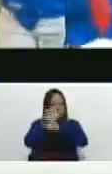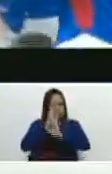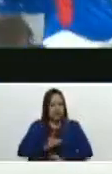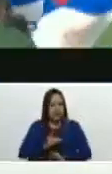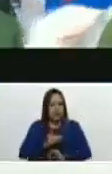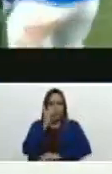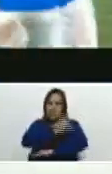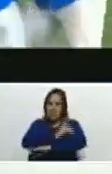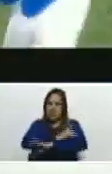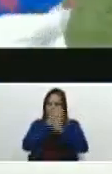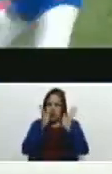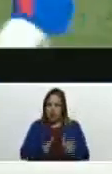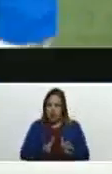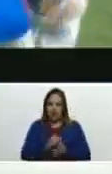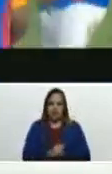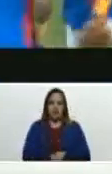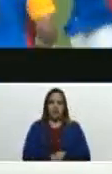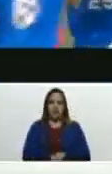máxima